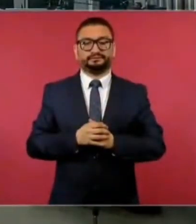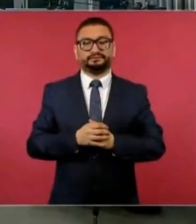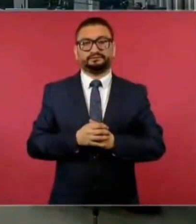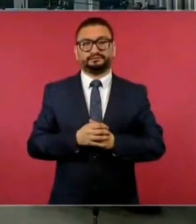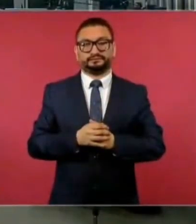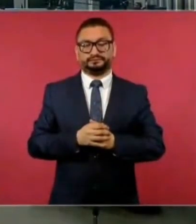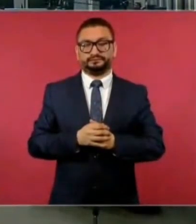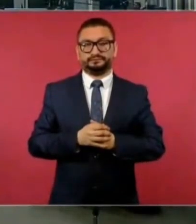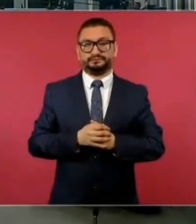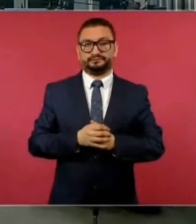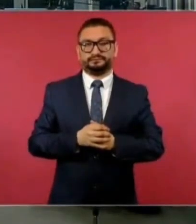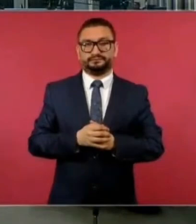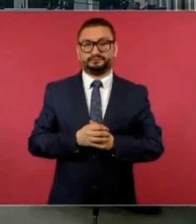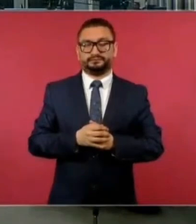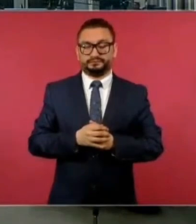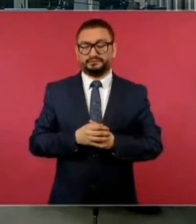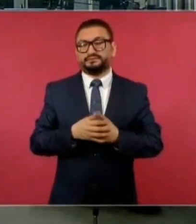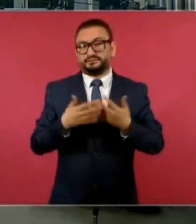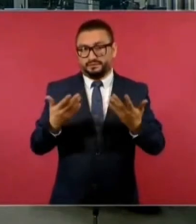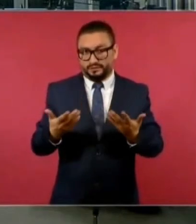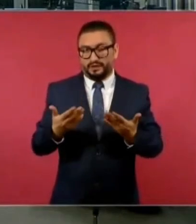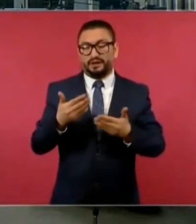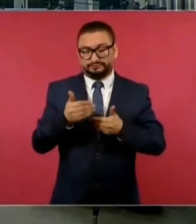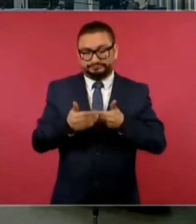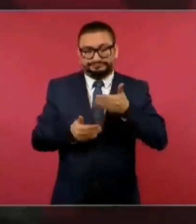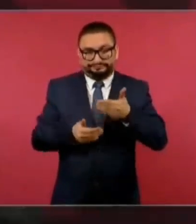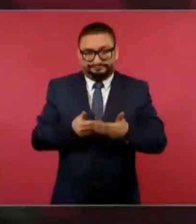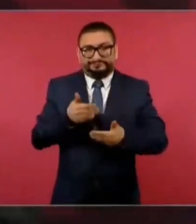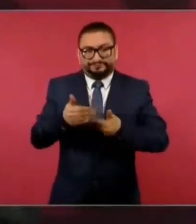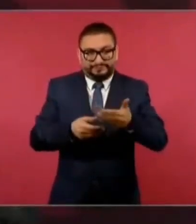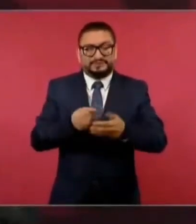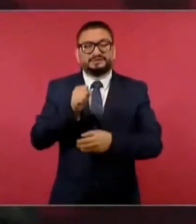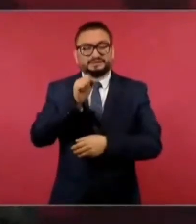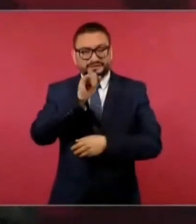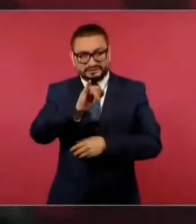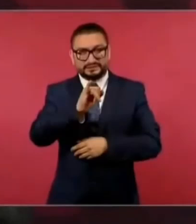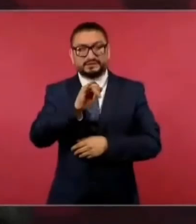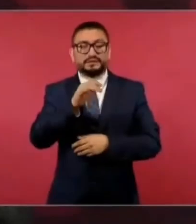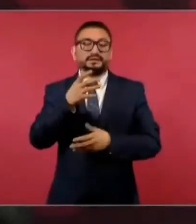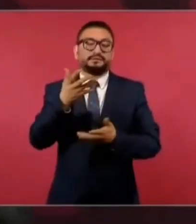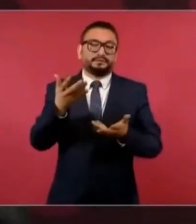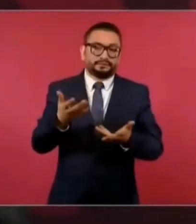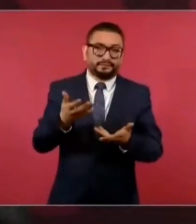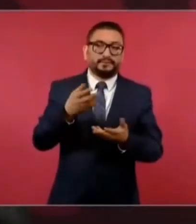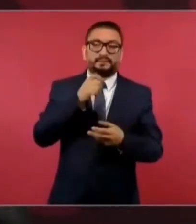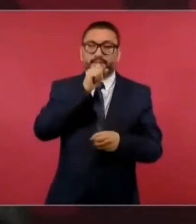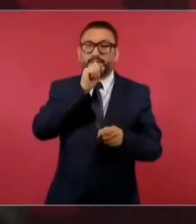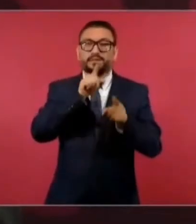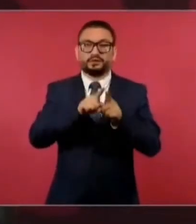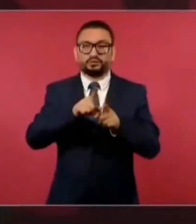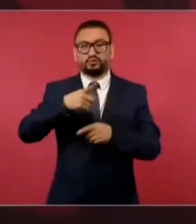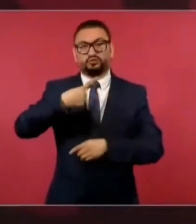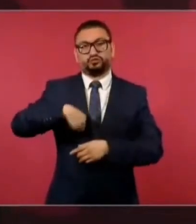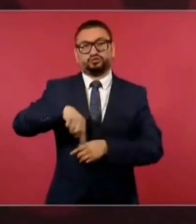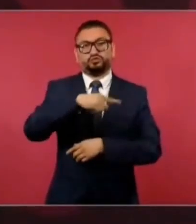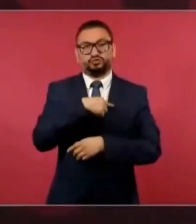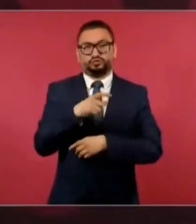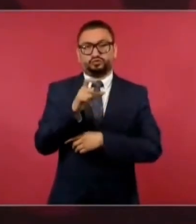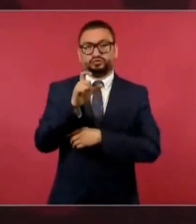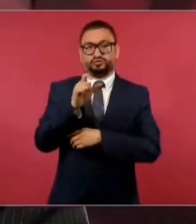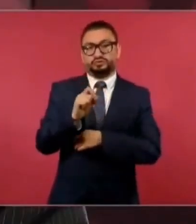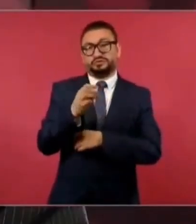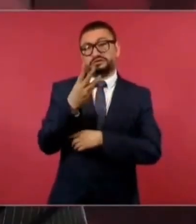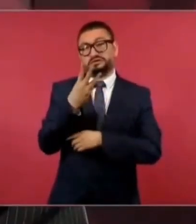Entonces, sí se está avanzando, nada más también que nosotros nos vamos a quedar en 23, si